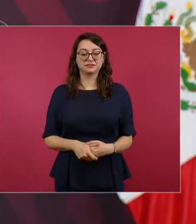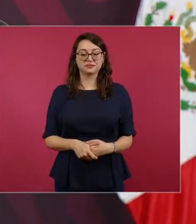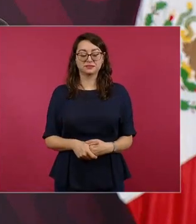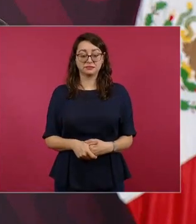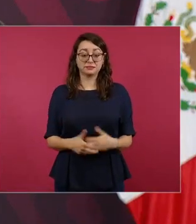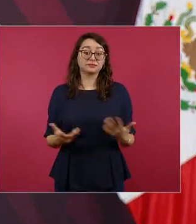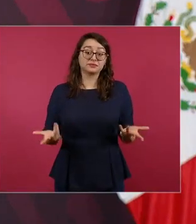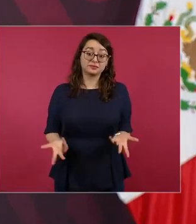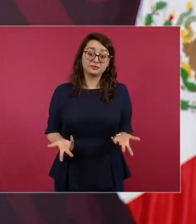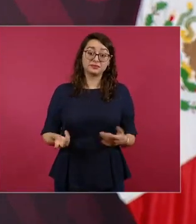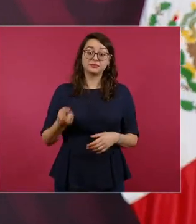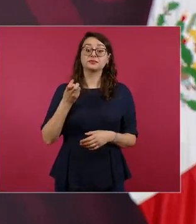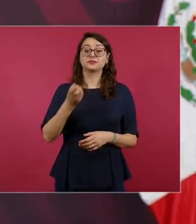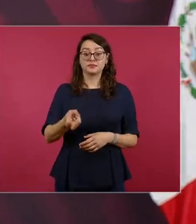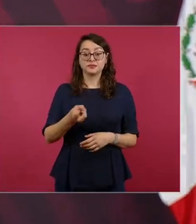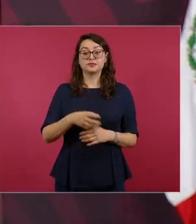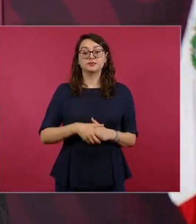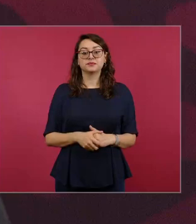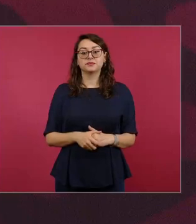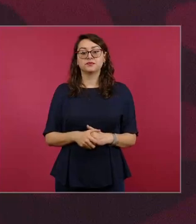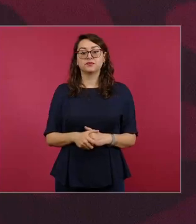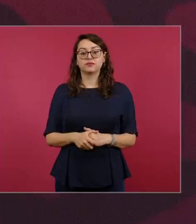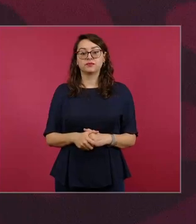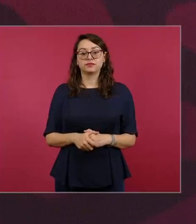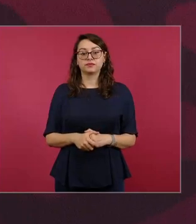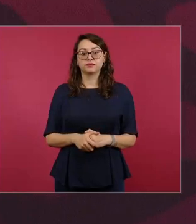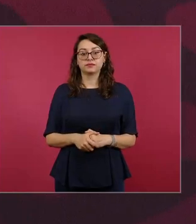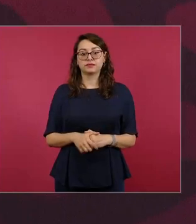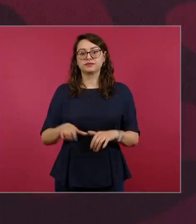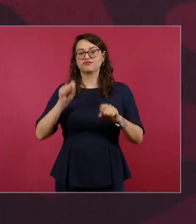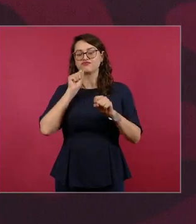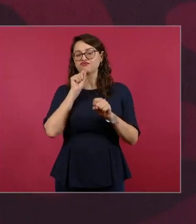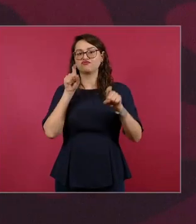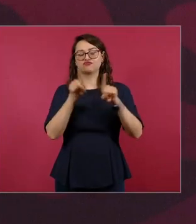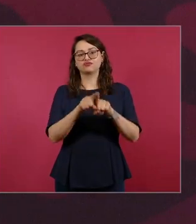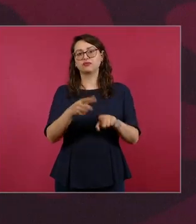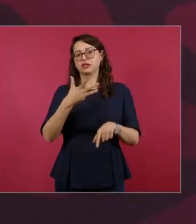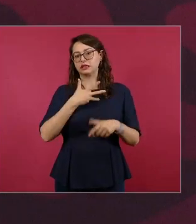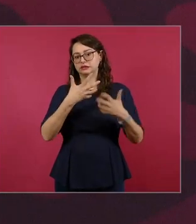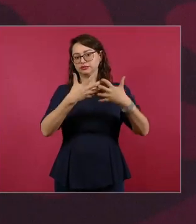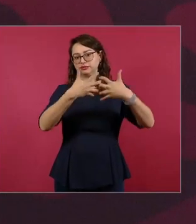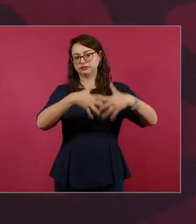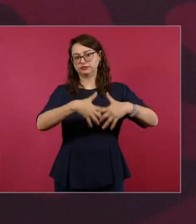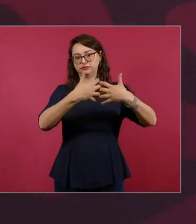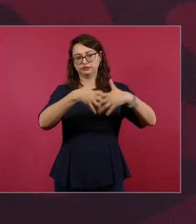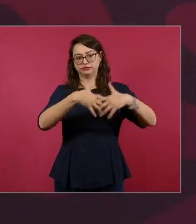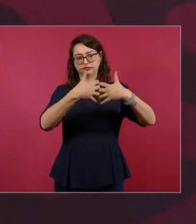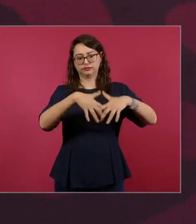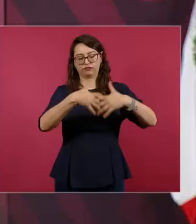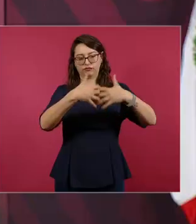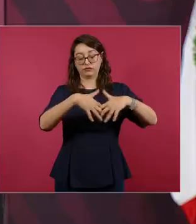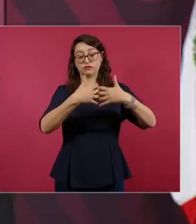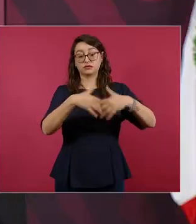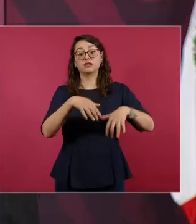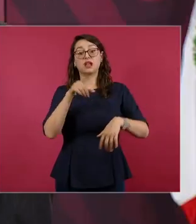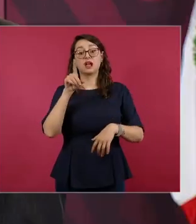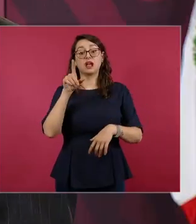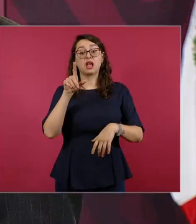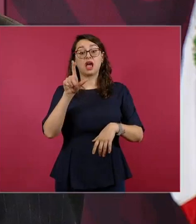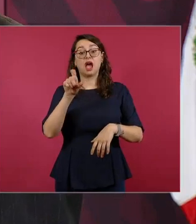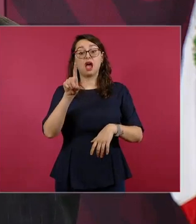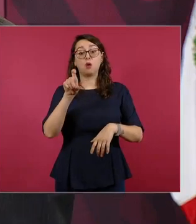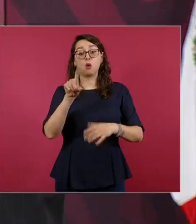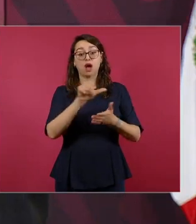tenemos así tenemos que terminar por ejemplo una potabilizadora en Durango que es importantísima